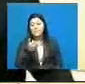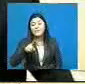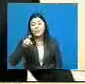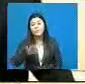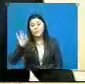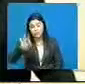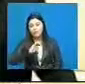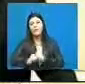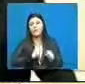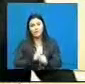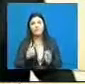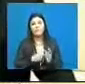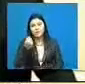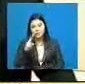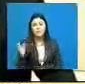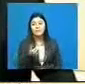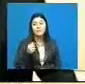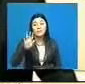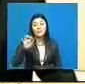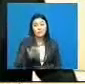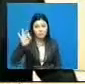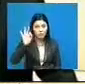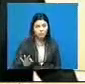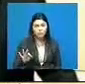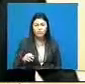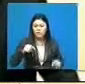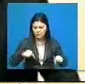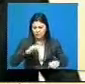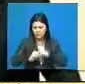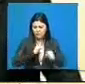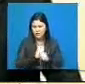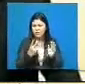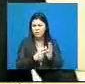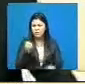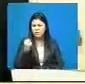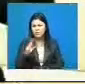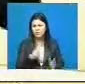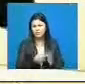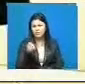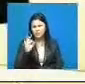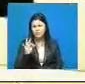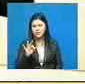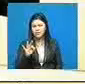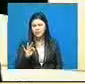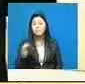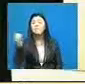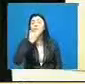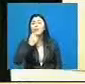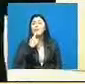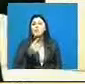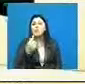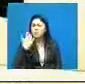16% en el 2012, 19% el año pico en el 2013. Quiero decir algo muy